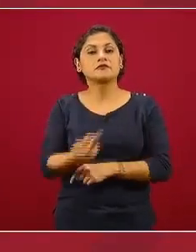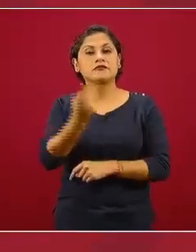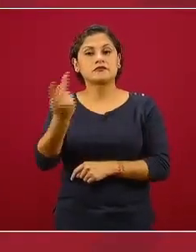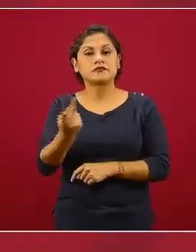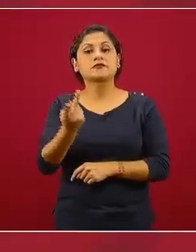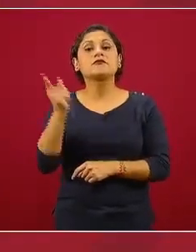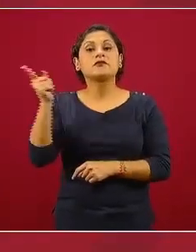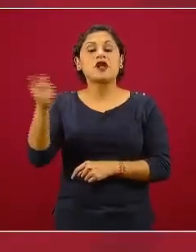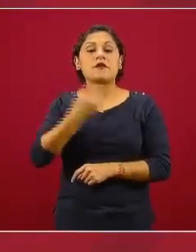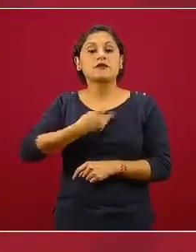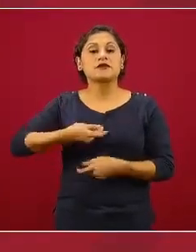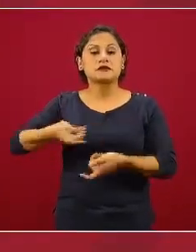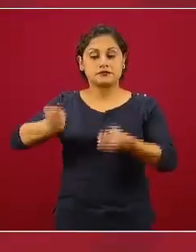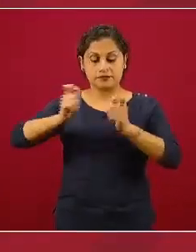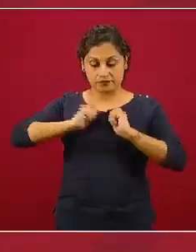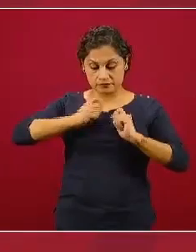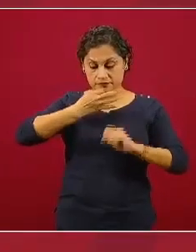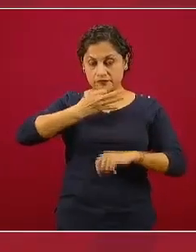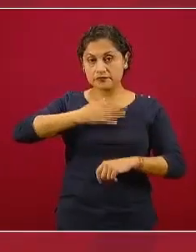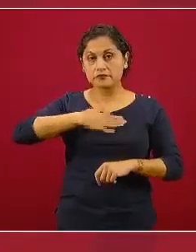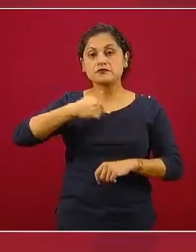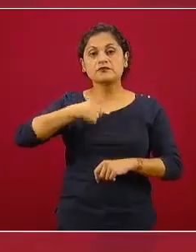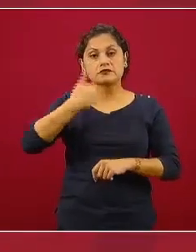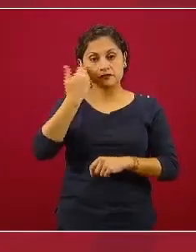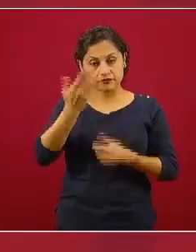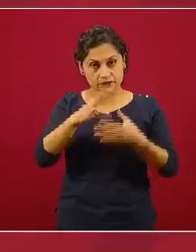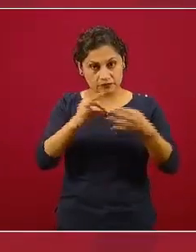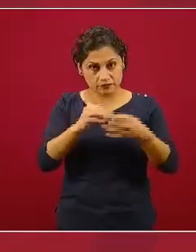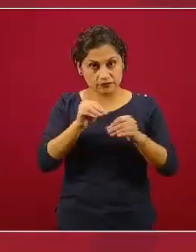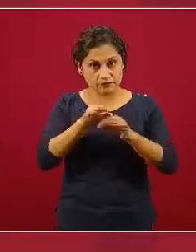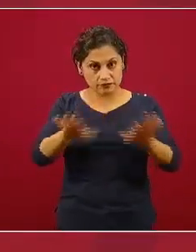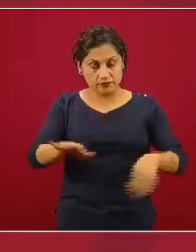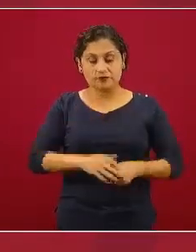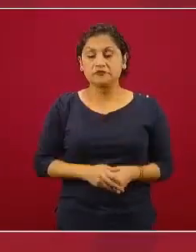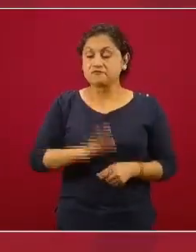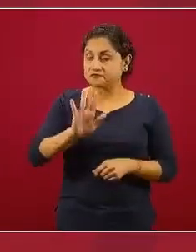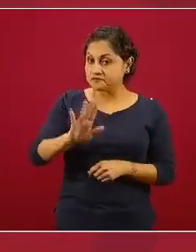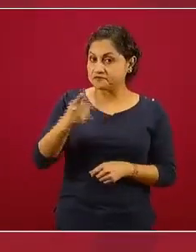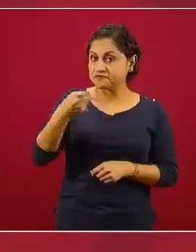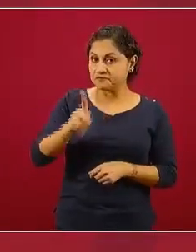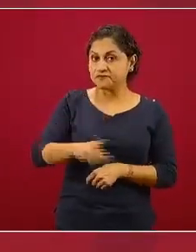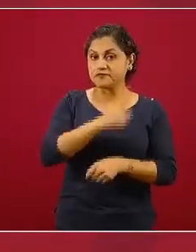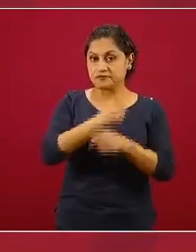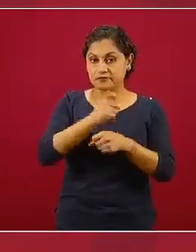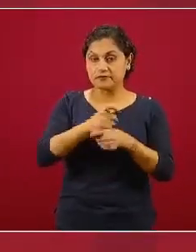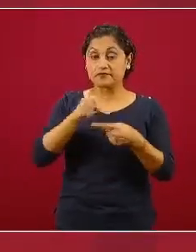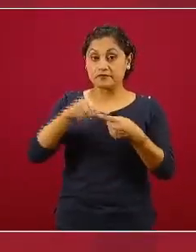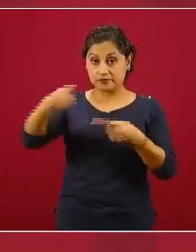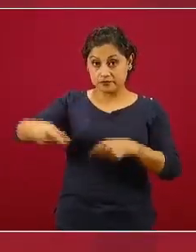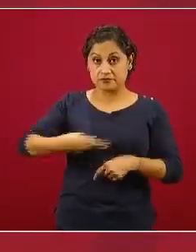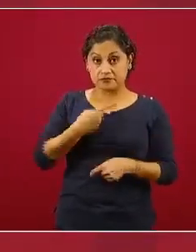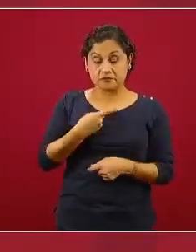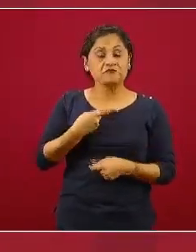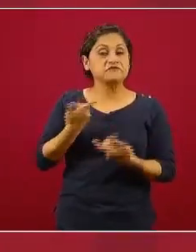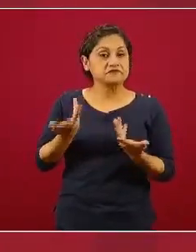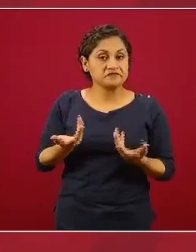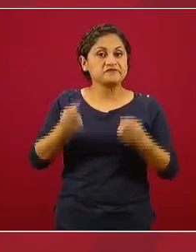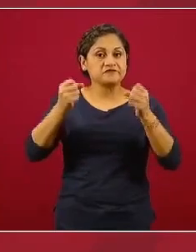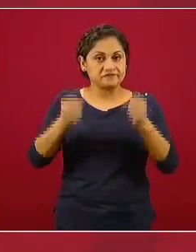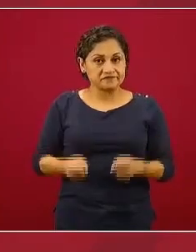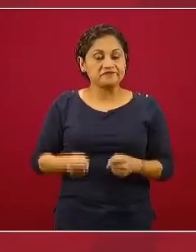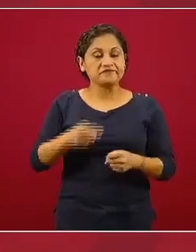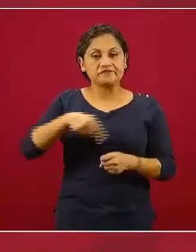me encomendó compartir información adicional. Pero le contesto la primera, que me parece una pregunta muy importante. Estoy seguro que varios